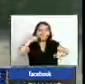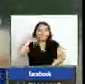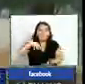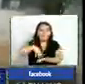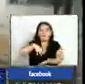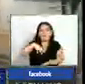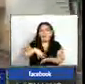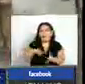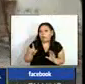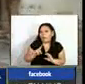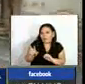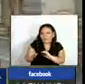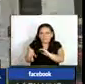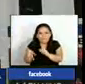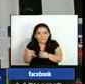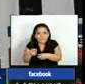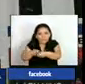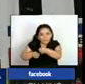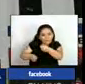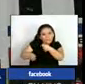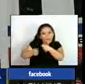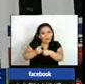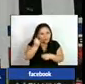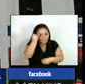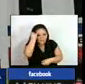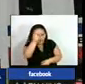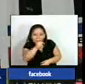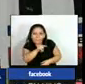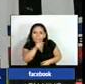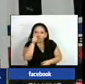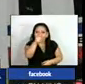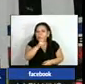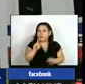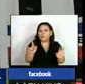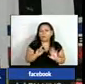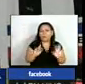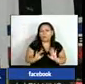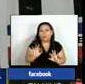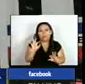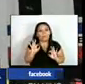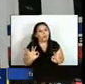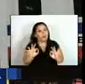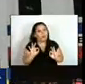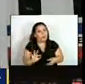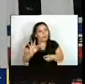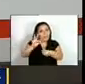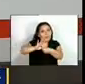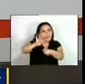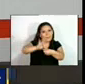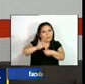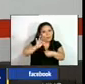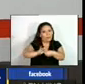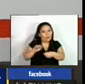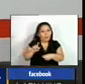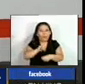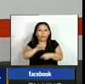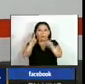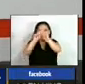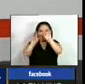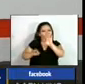no se presten a manipulaciones y malas intenciones. Además, que las elecciones se hagan de manera presencial y no de manera